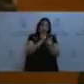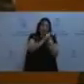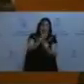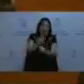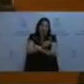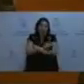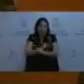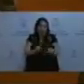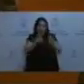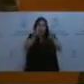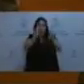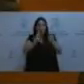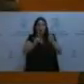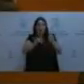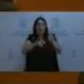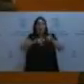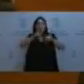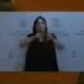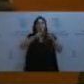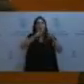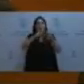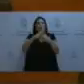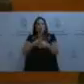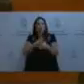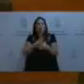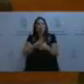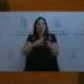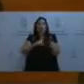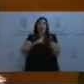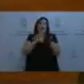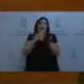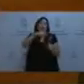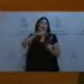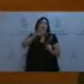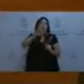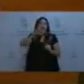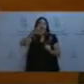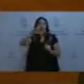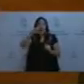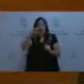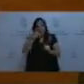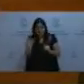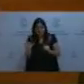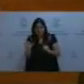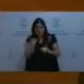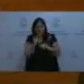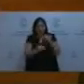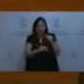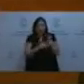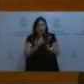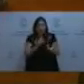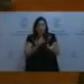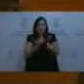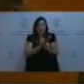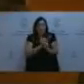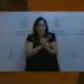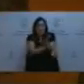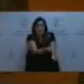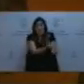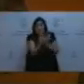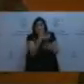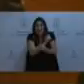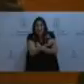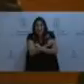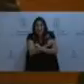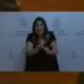materia de infraestructuras, nada sabemos de la residencia de mayores de Navelgas, por más que usted nos haya dicho ahora lo que nos ha dicho, que es nada. Es más, es